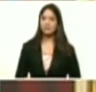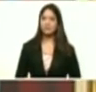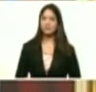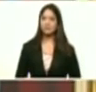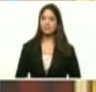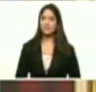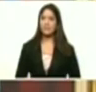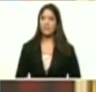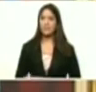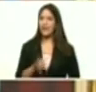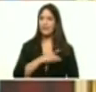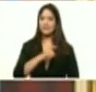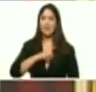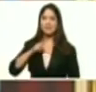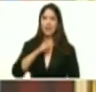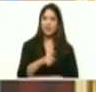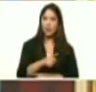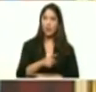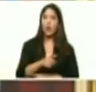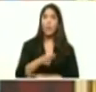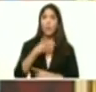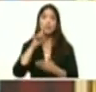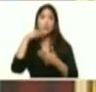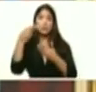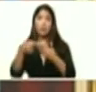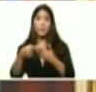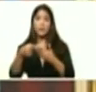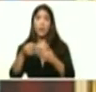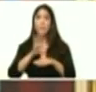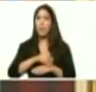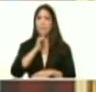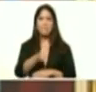Ni Pinochet hizo una ley aunque puede llevar su nombre por lo criminal.